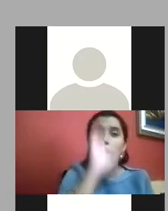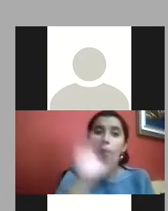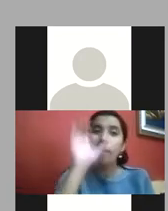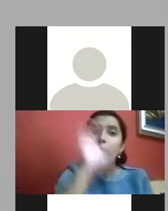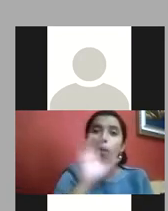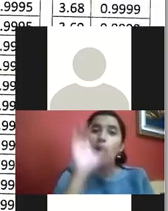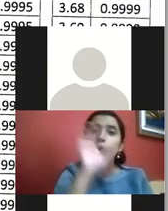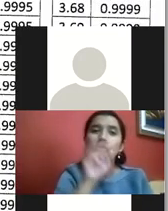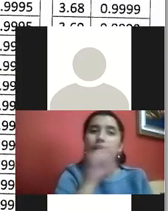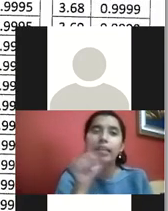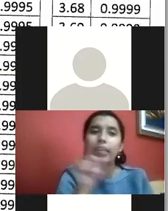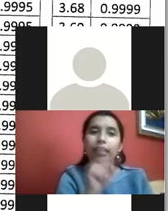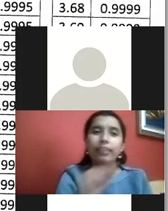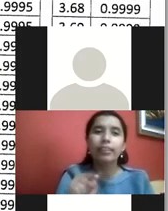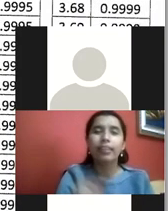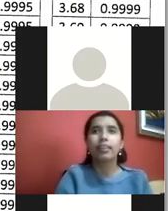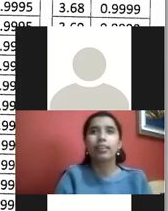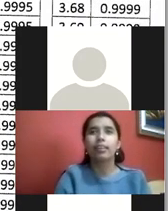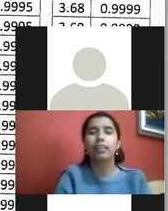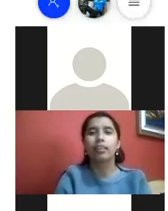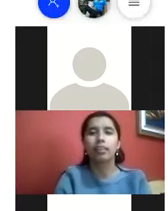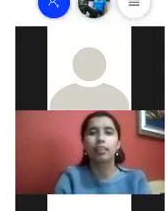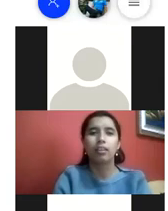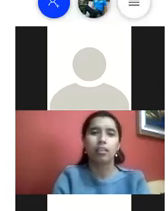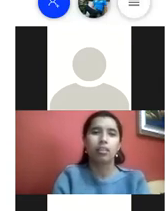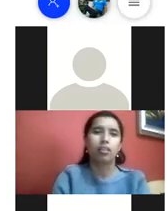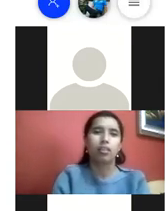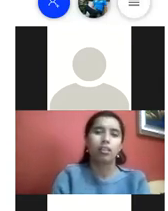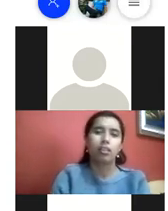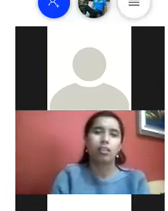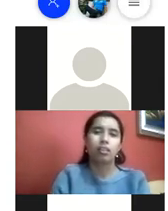buscamos la tabla y ahora tenemos que encontrar